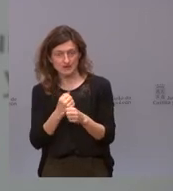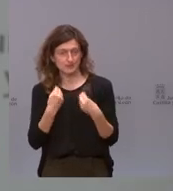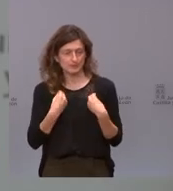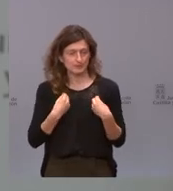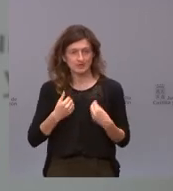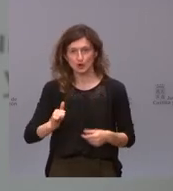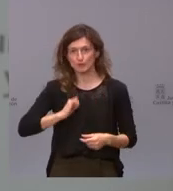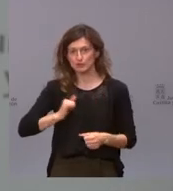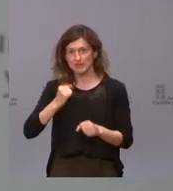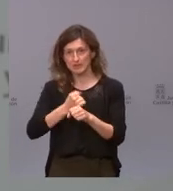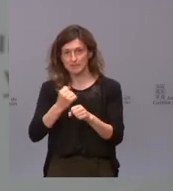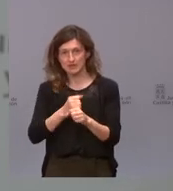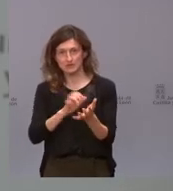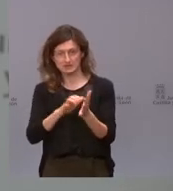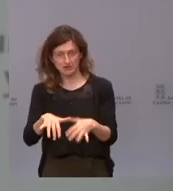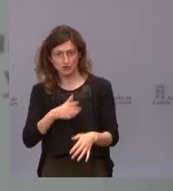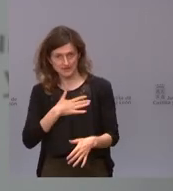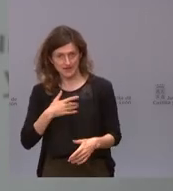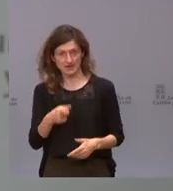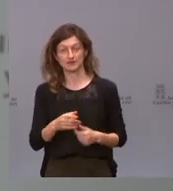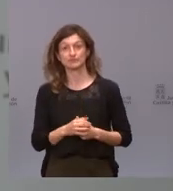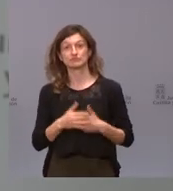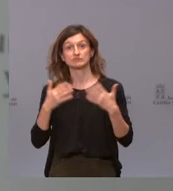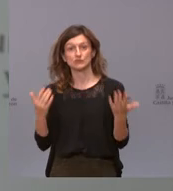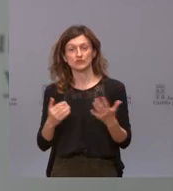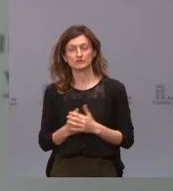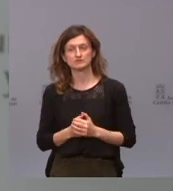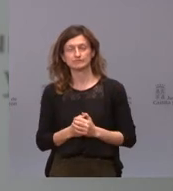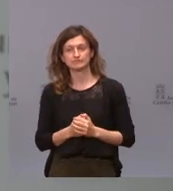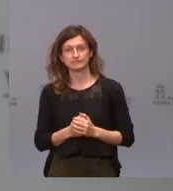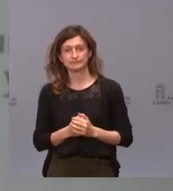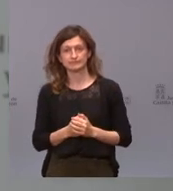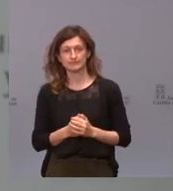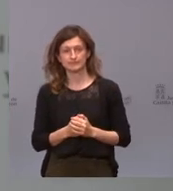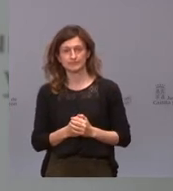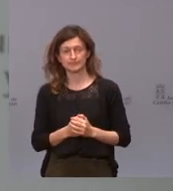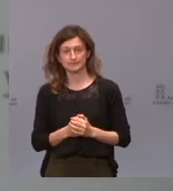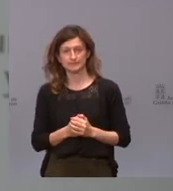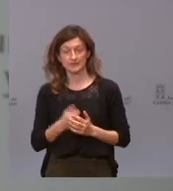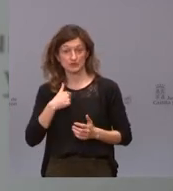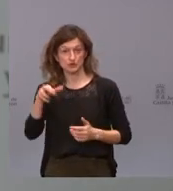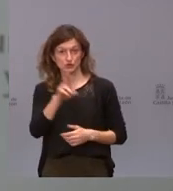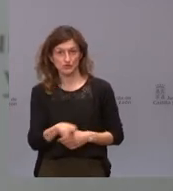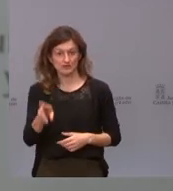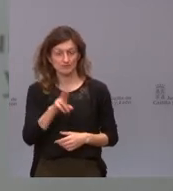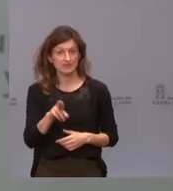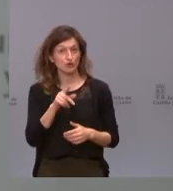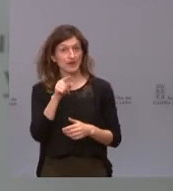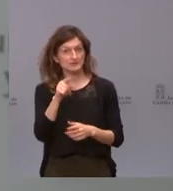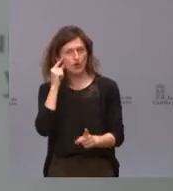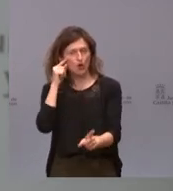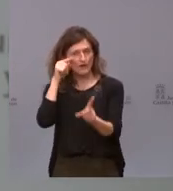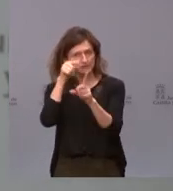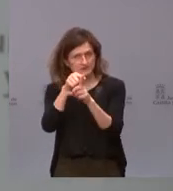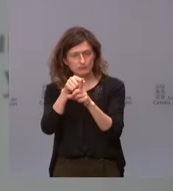empleo en castilla y león' por tanto esto vuelvo a insistir es un objetivo